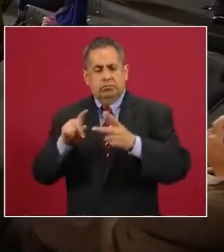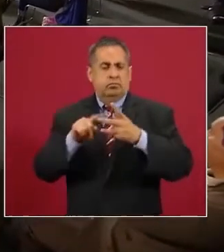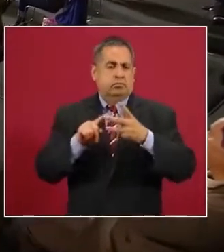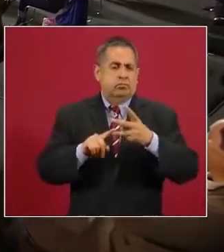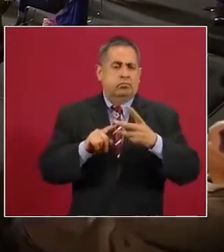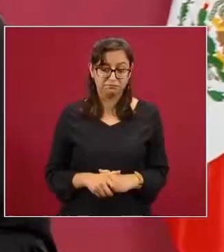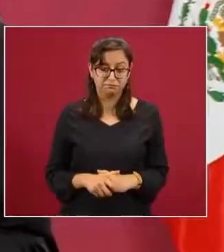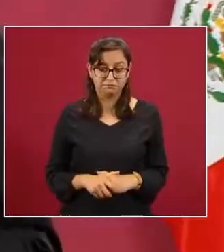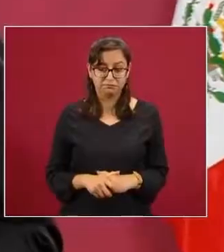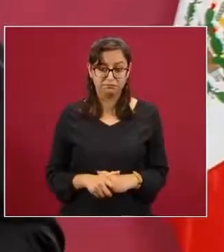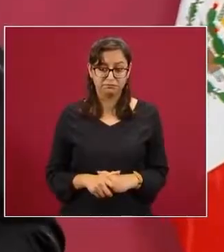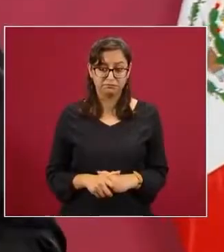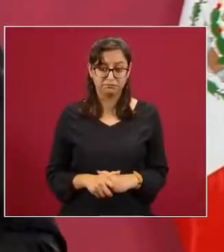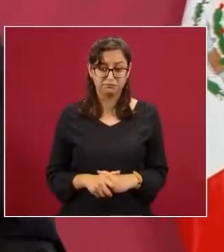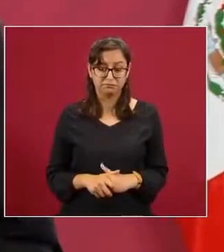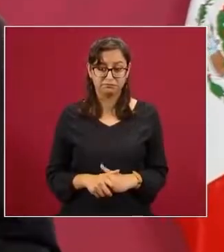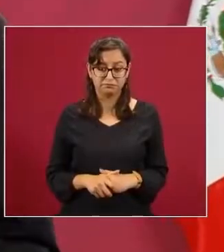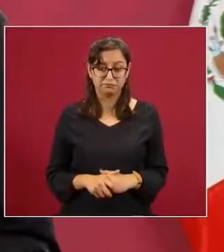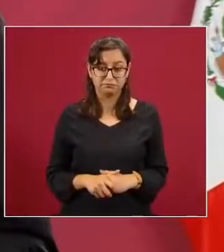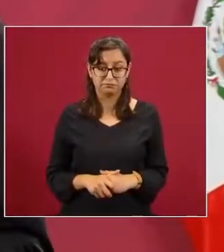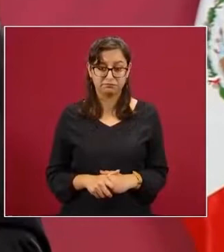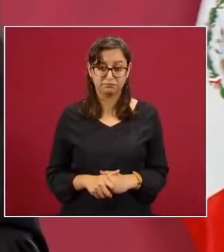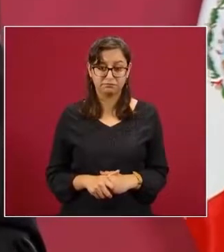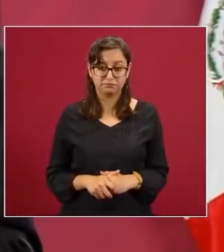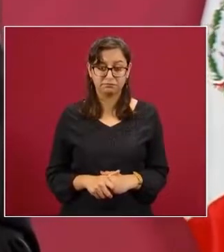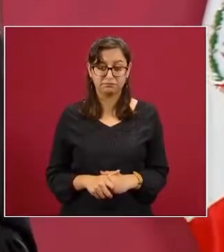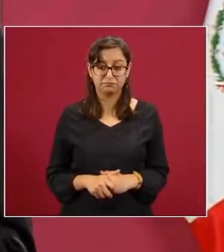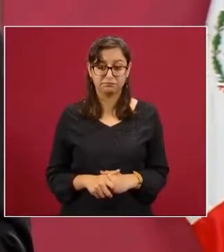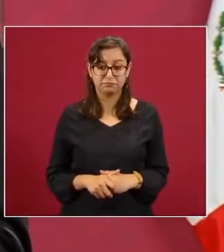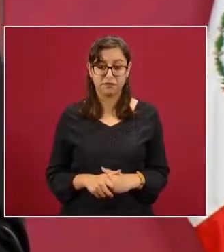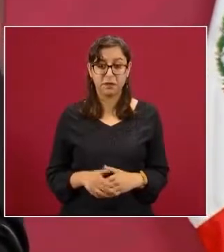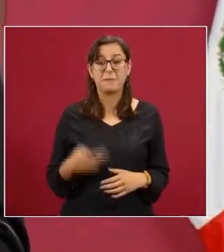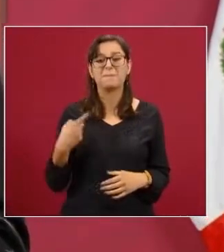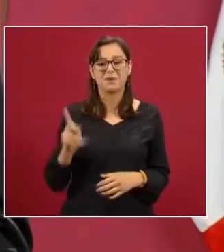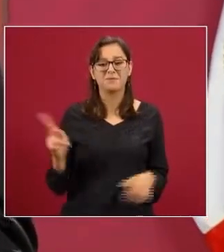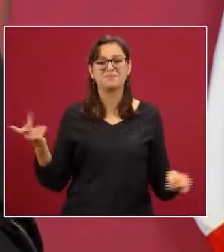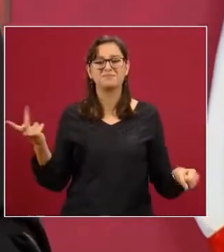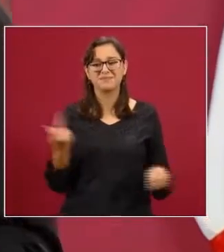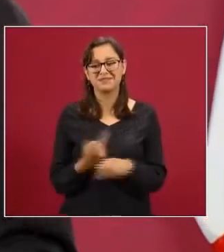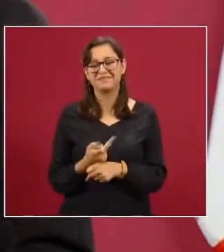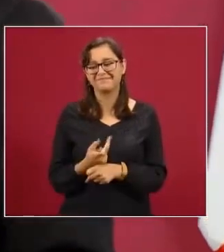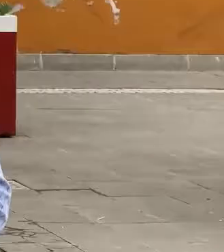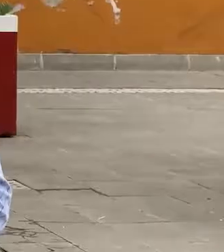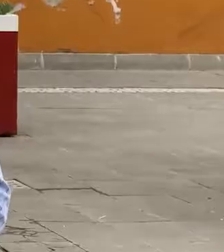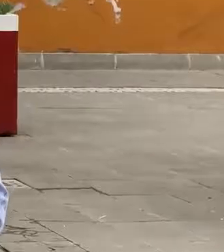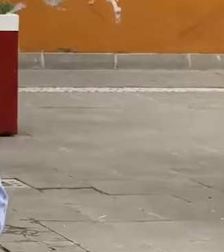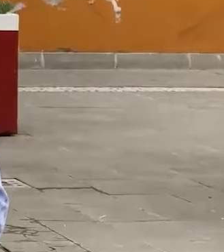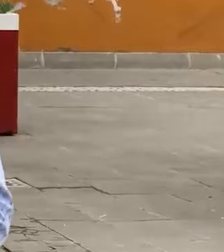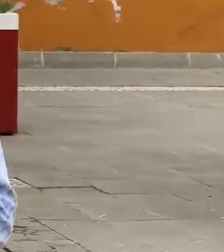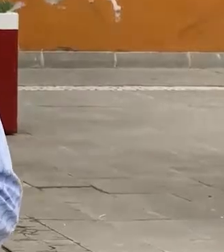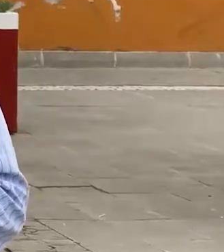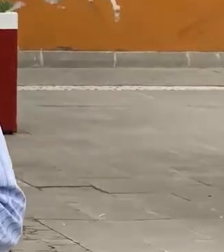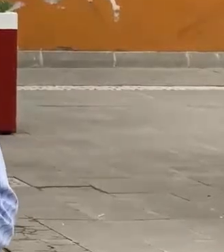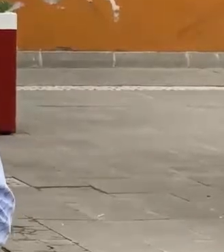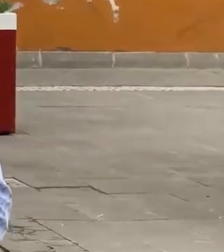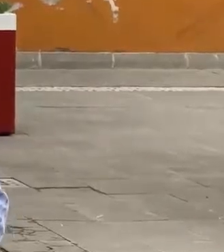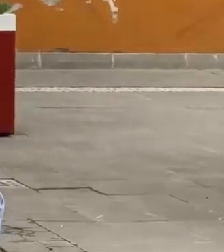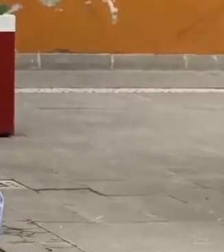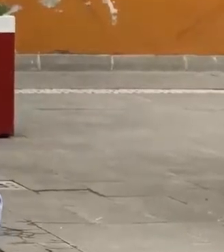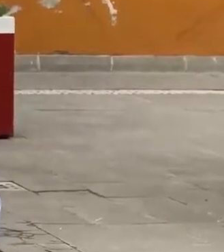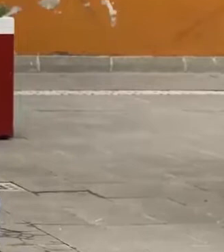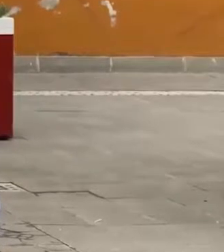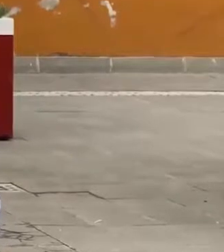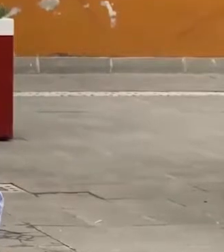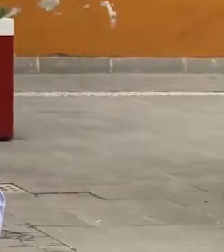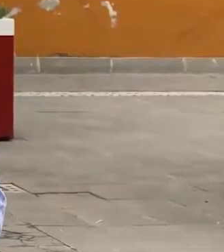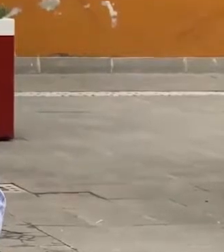a manifestarse. Lo que ha habido pues son actos de provocación. Hasta el momento la Ciudad de México y el Estado